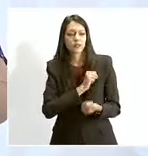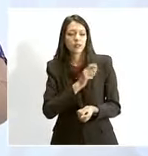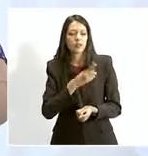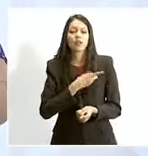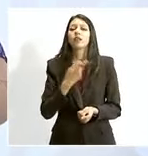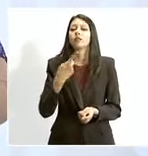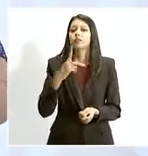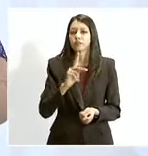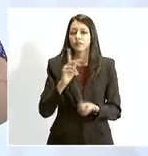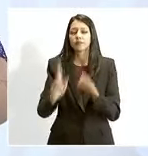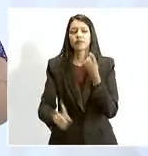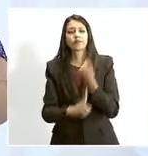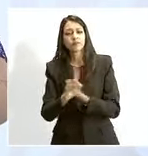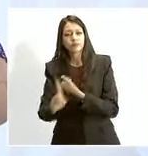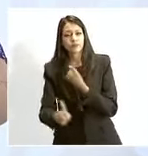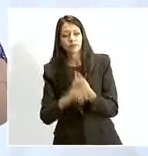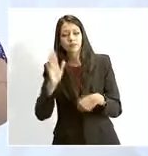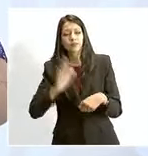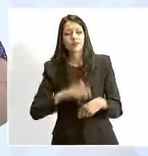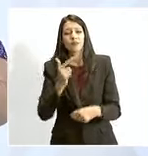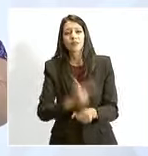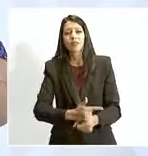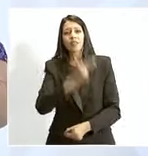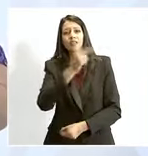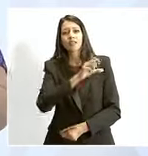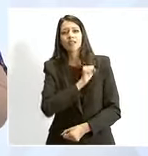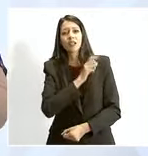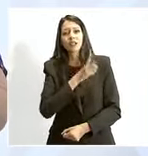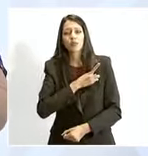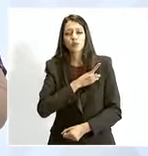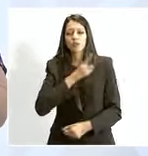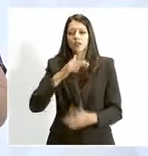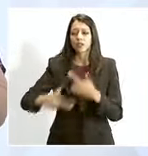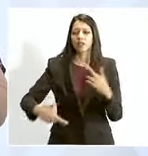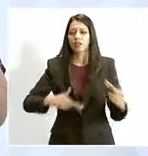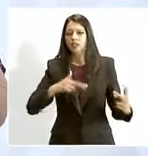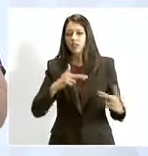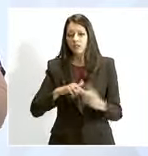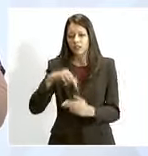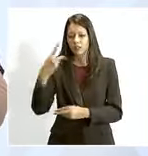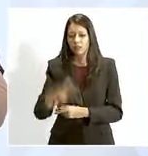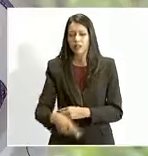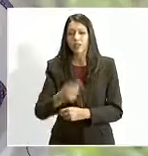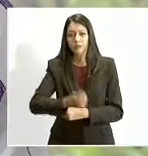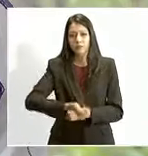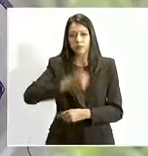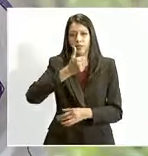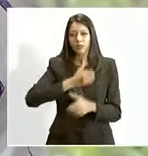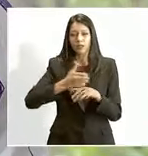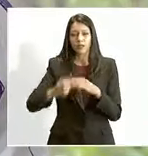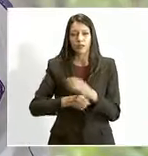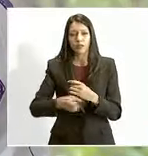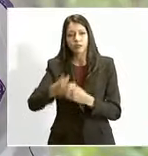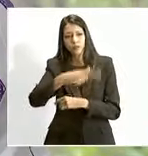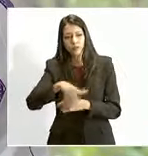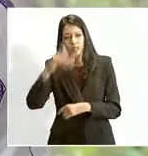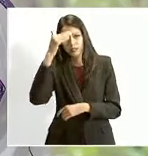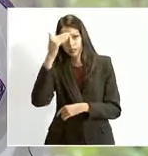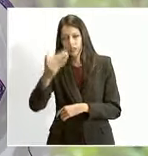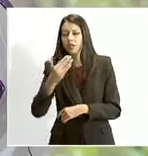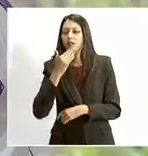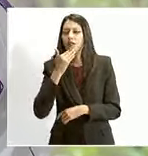los problemas muy graves de salud de la región que esa es una de las primeras cosas ustedes lo saben bien que hacemos en la